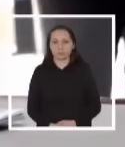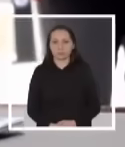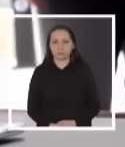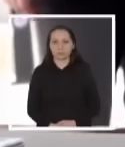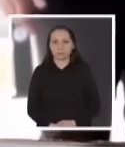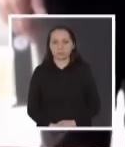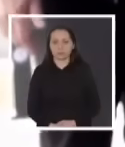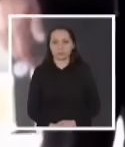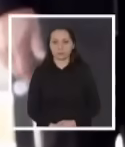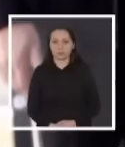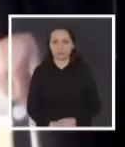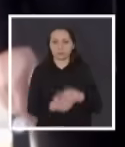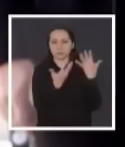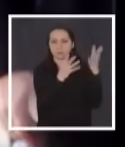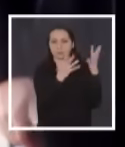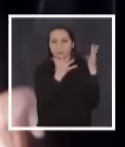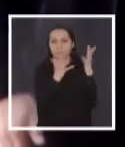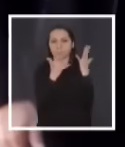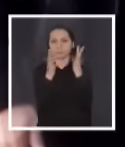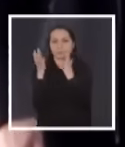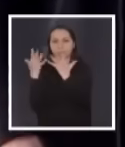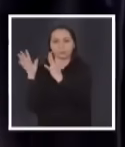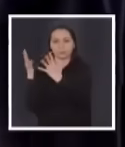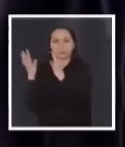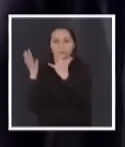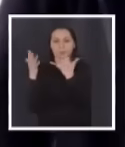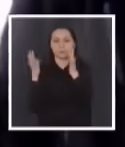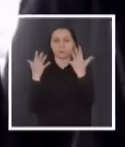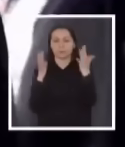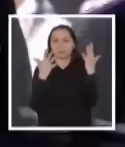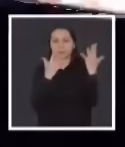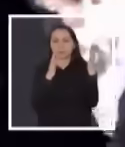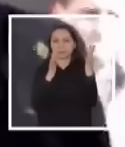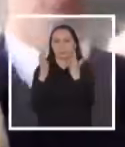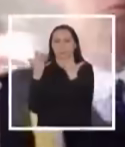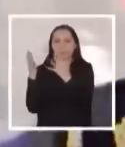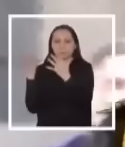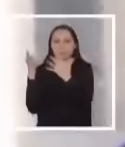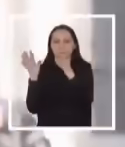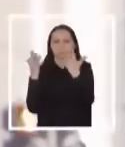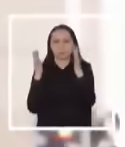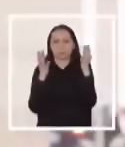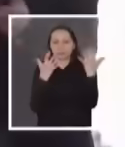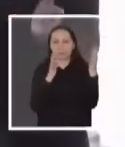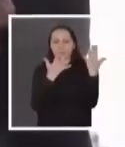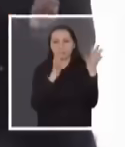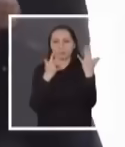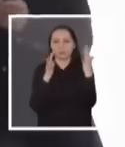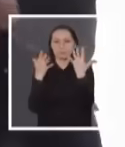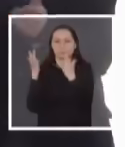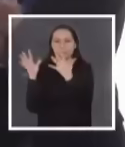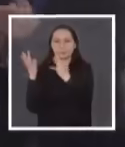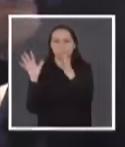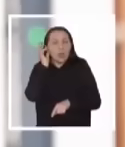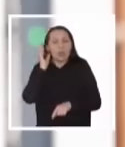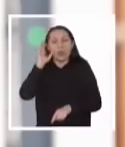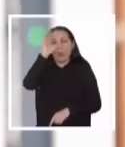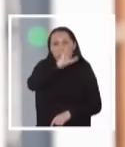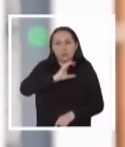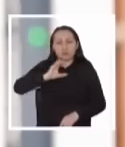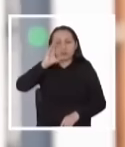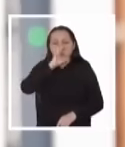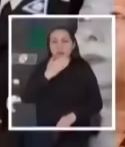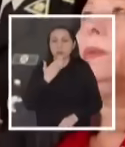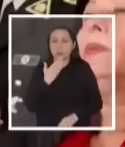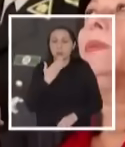volver a ingresarlos de mejor manera. La moneda trabaja contra reloj, y no solo en terreno político, sino también legal. Mire, yo quiero decir que esto es una costumbre. ¿En qué